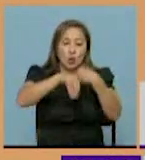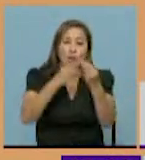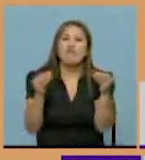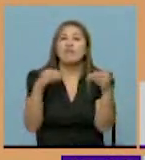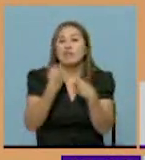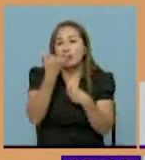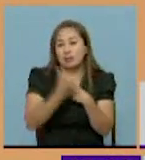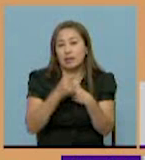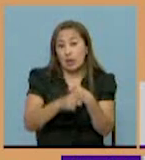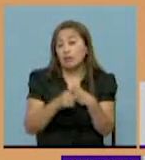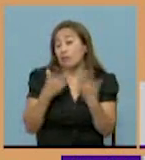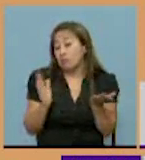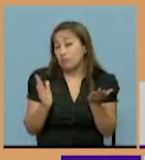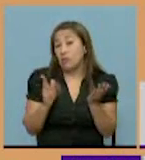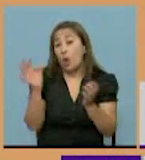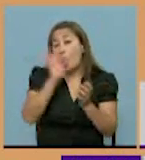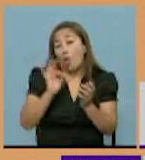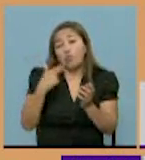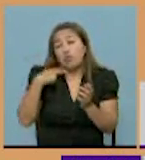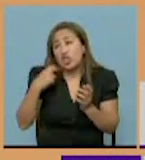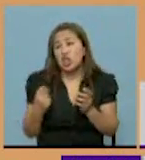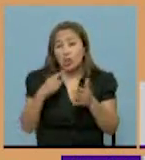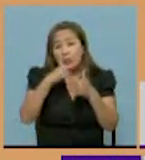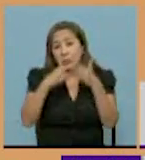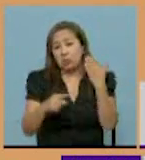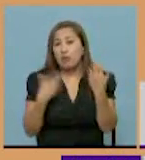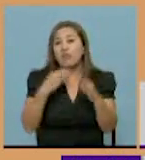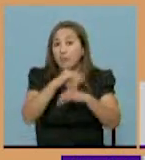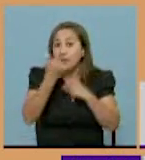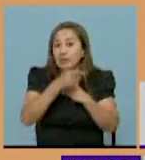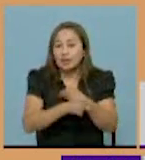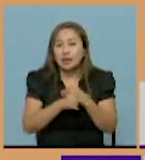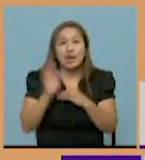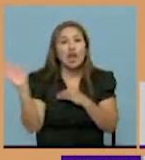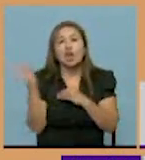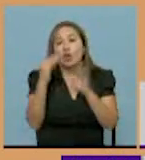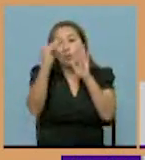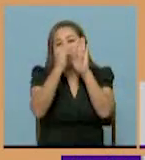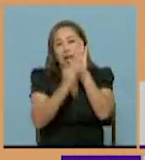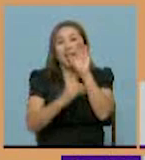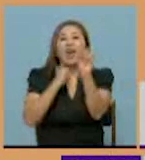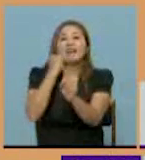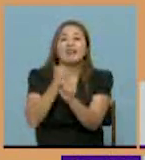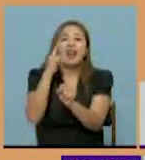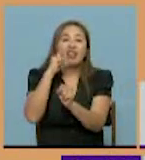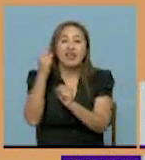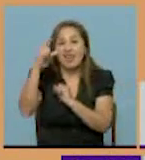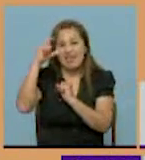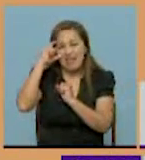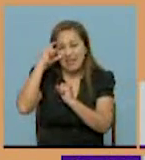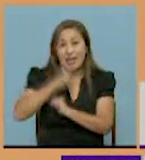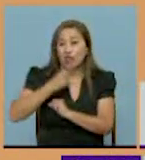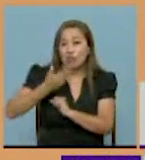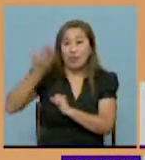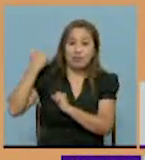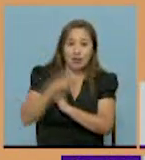constituido o tener familia a cargo. Todos los que participan en este sorteo son los inscriptos hasta el 10 de agosto, viernes